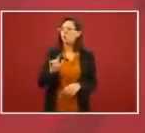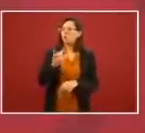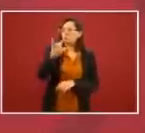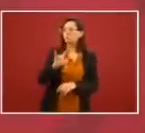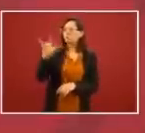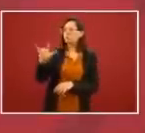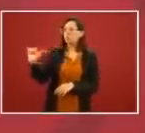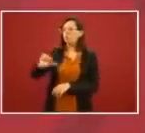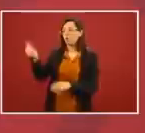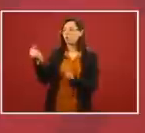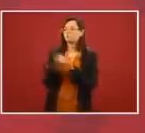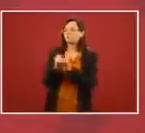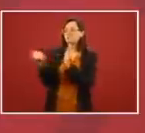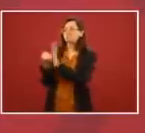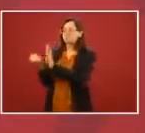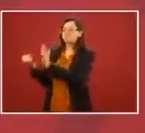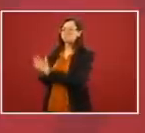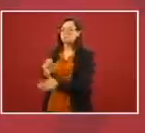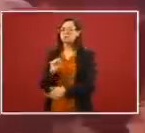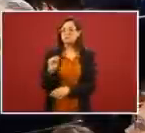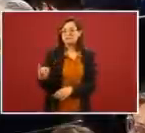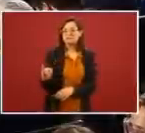Aeroméxico. Por ejemplo,